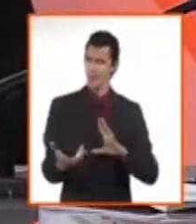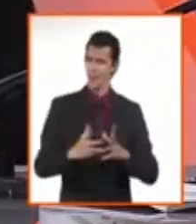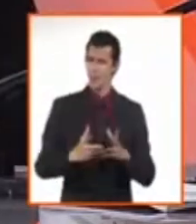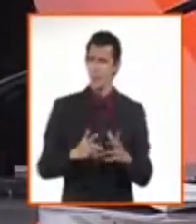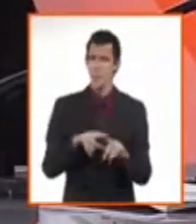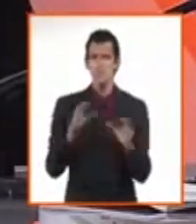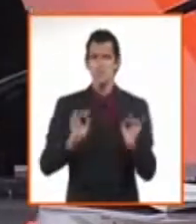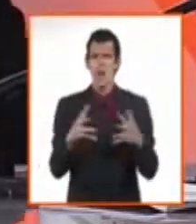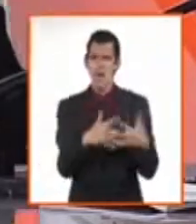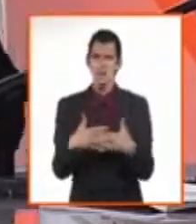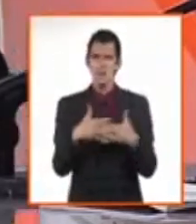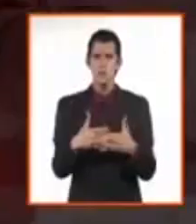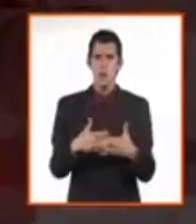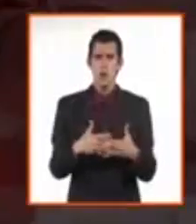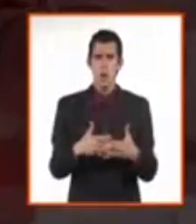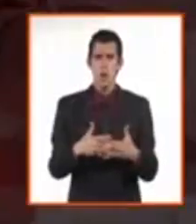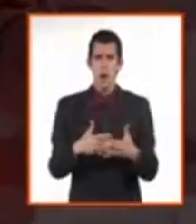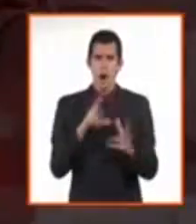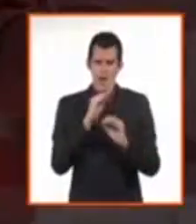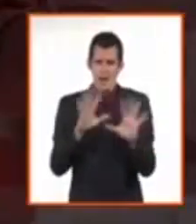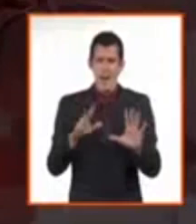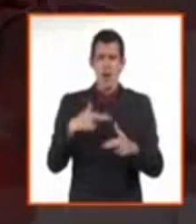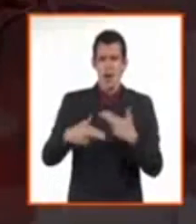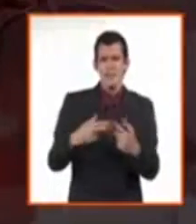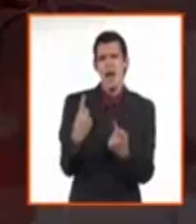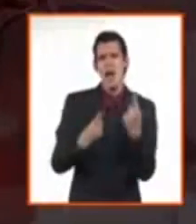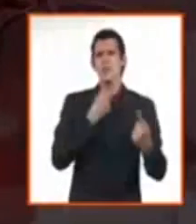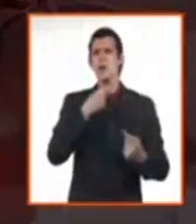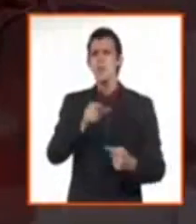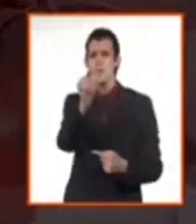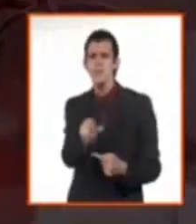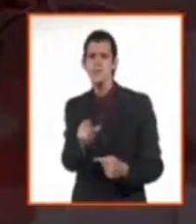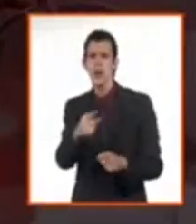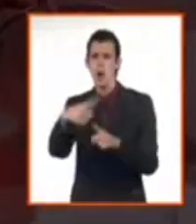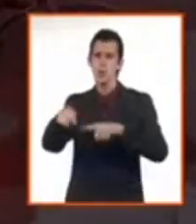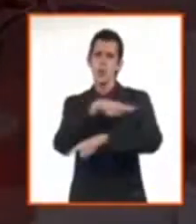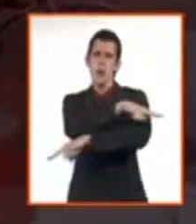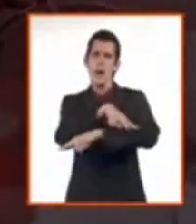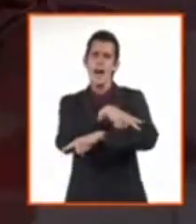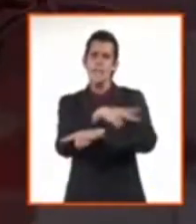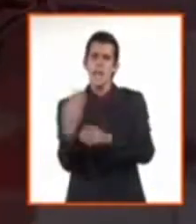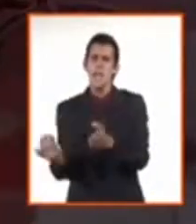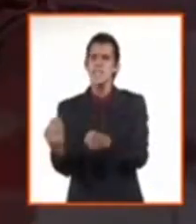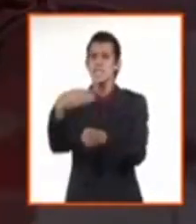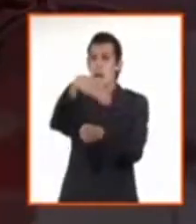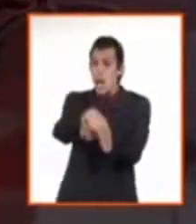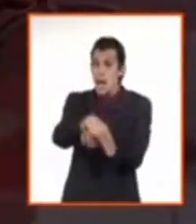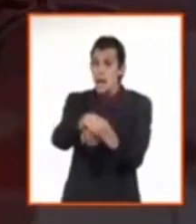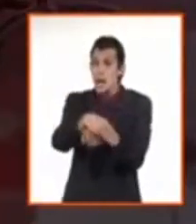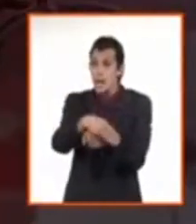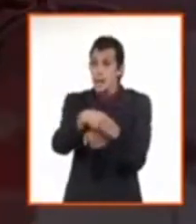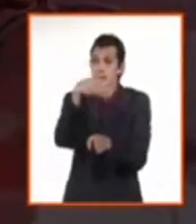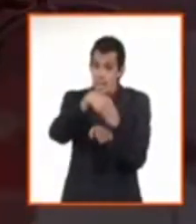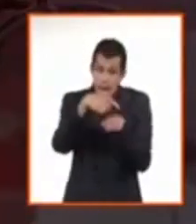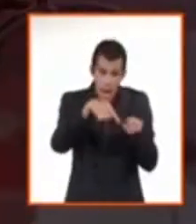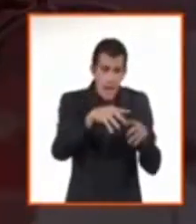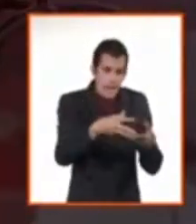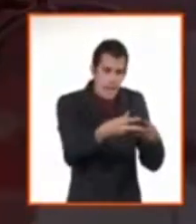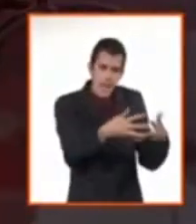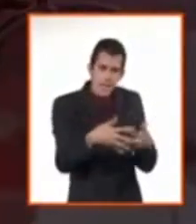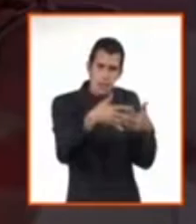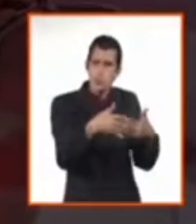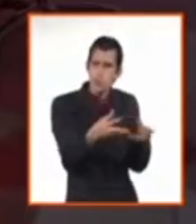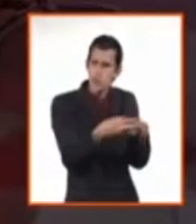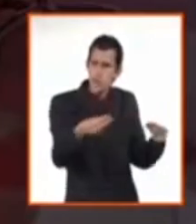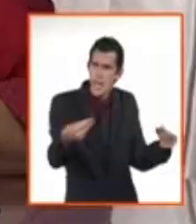de la vida para nada y yo lo estaba viendo ahora con antes de venir para acá lo que oigo hablar es de